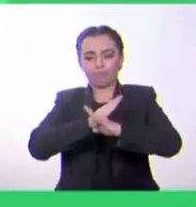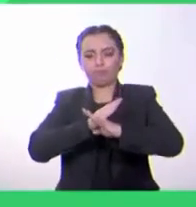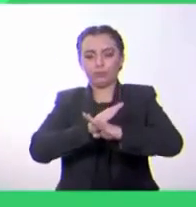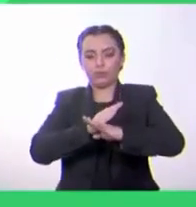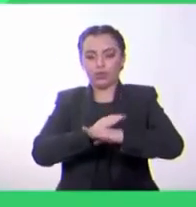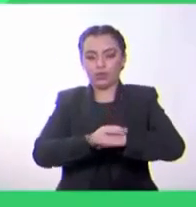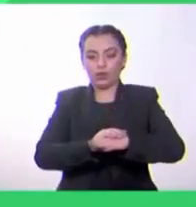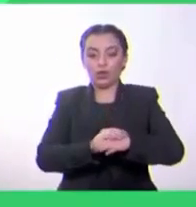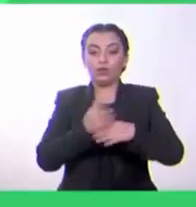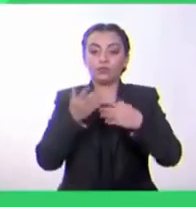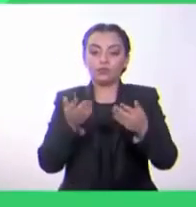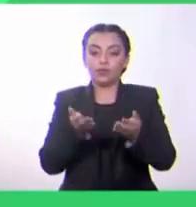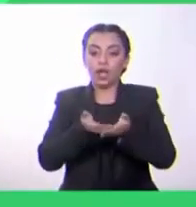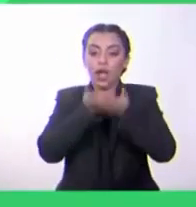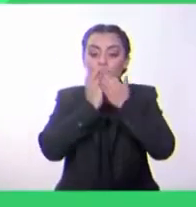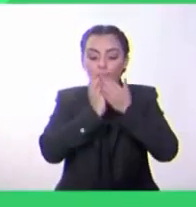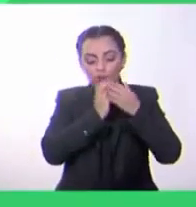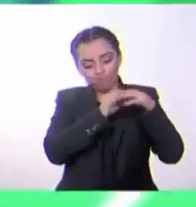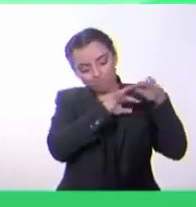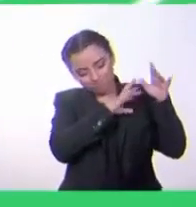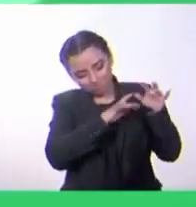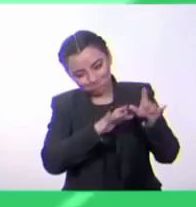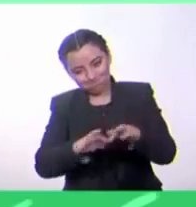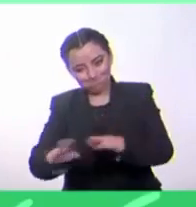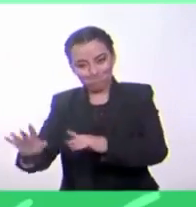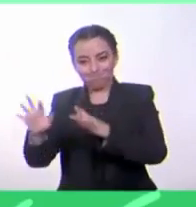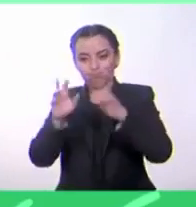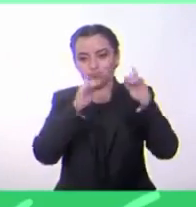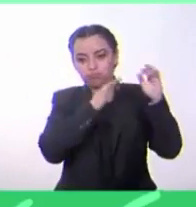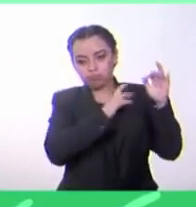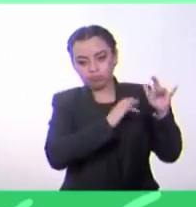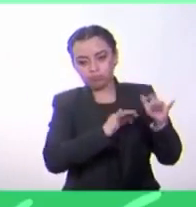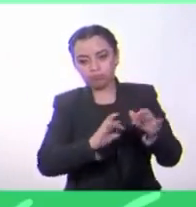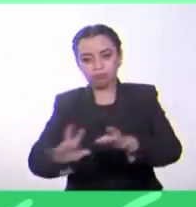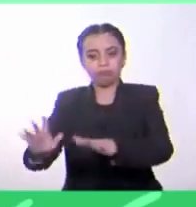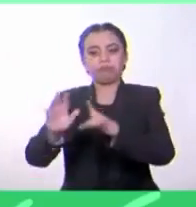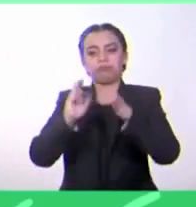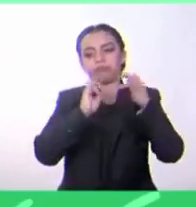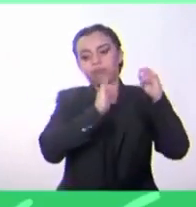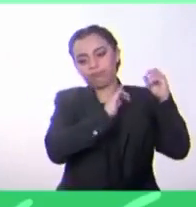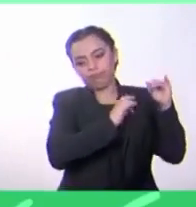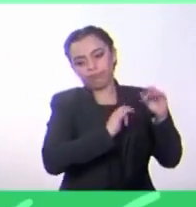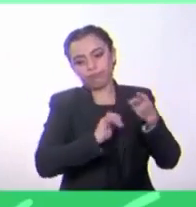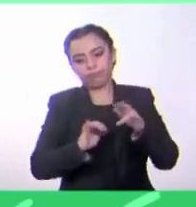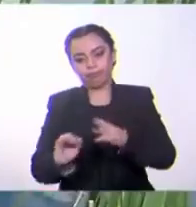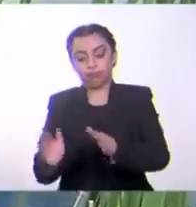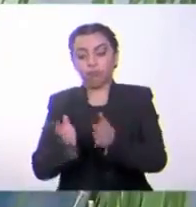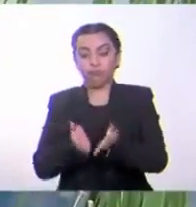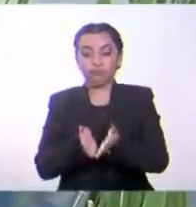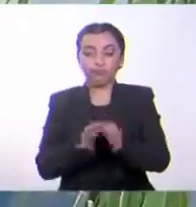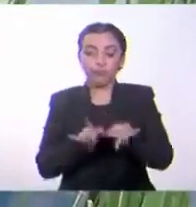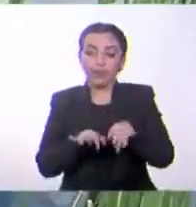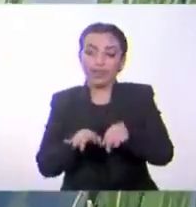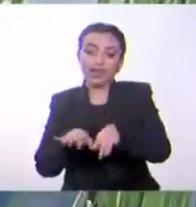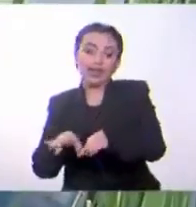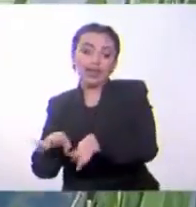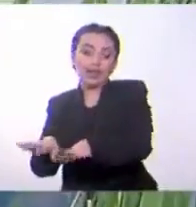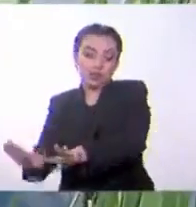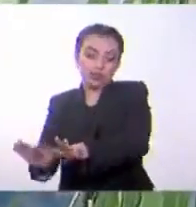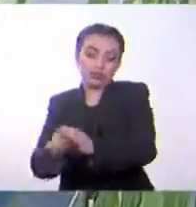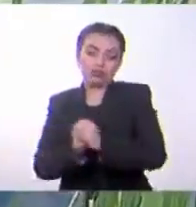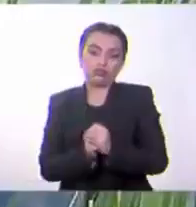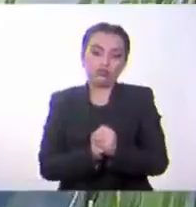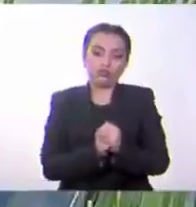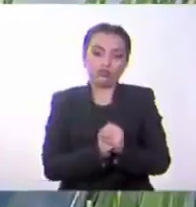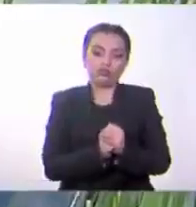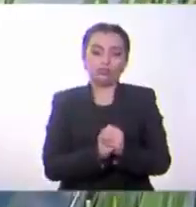de deforestación es arrastrada hacia las cuencas de los ríos o quebradas cercanos. También